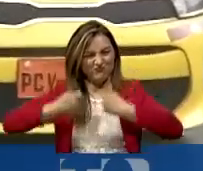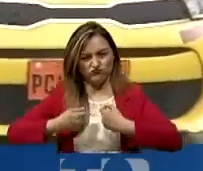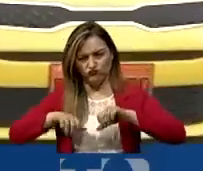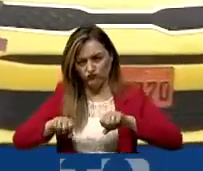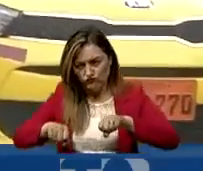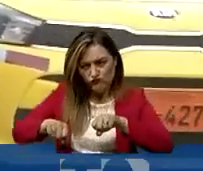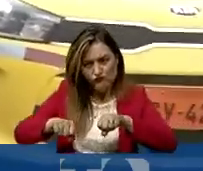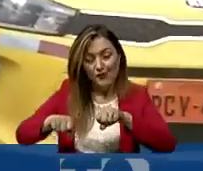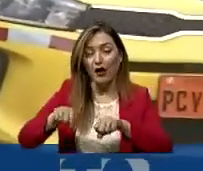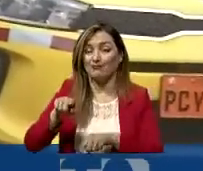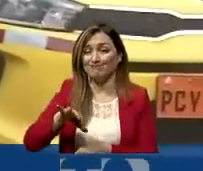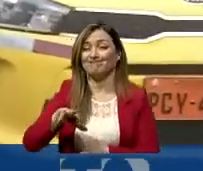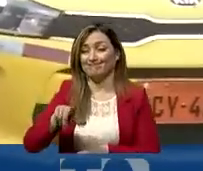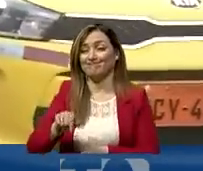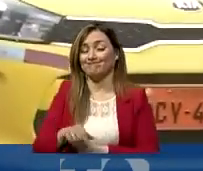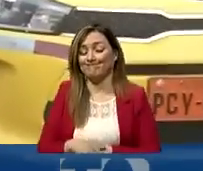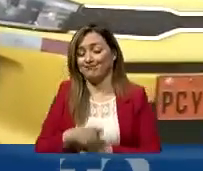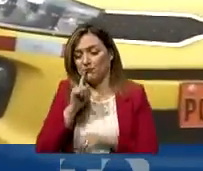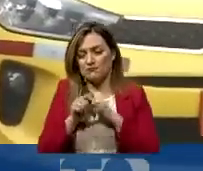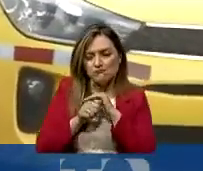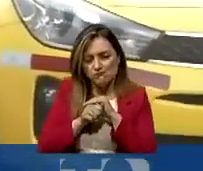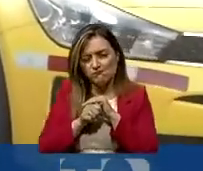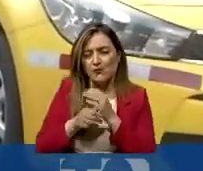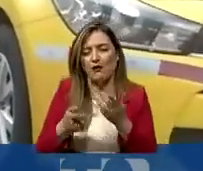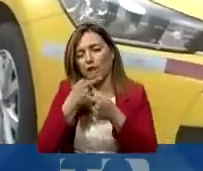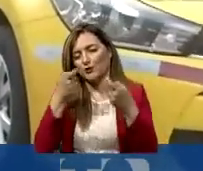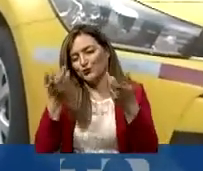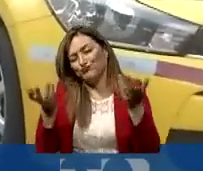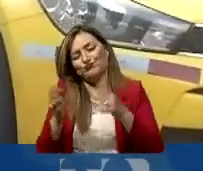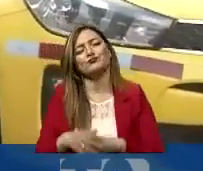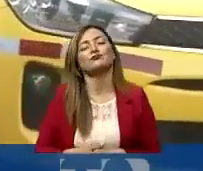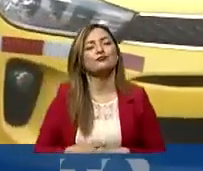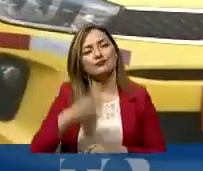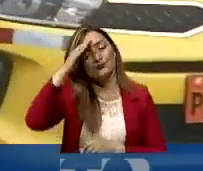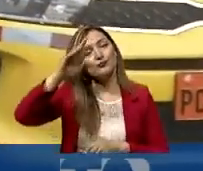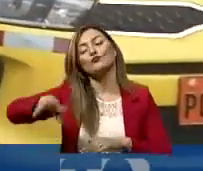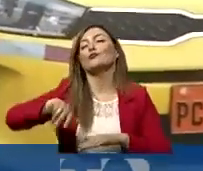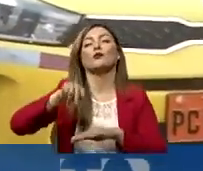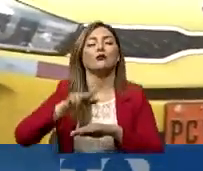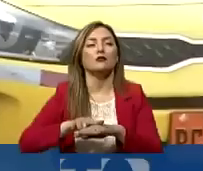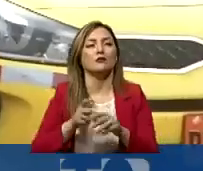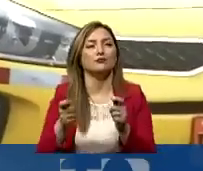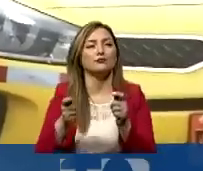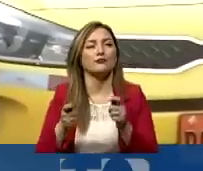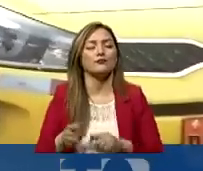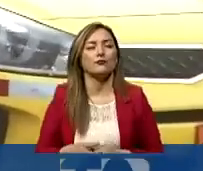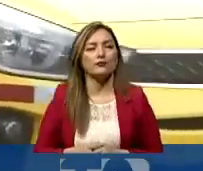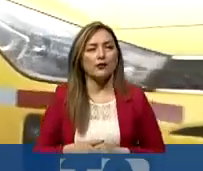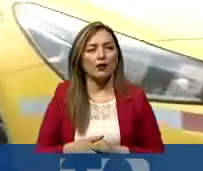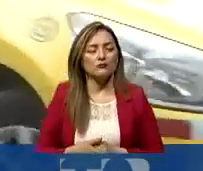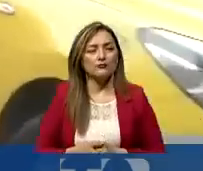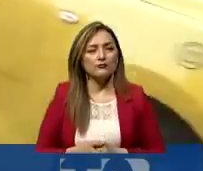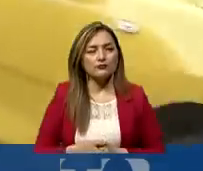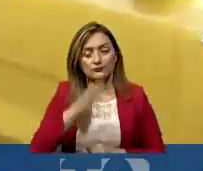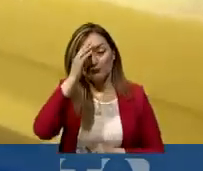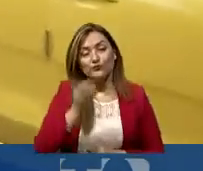también quienes han cometido los delitos, y como les indicamos, está acá la Policía Nacional realizando ya estos controles. ¿Cómo está?